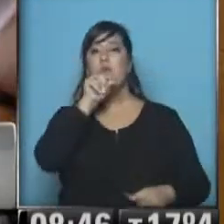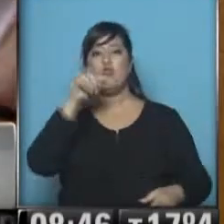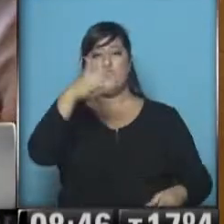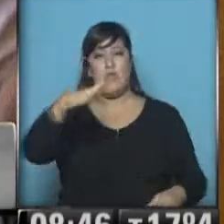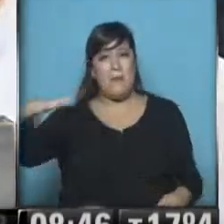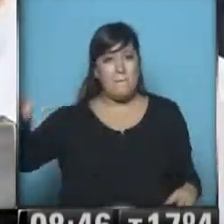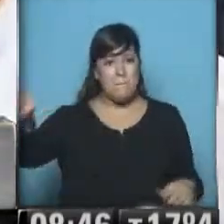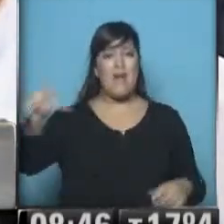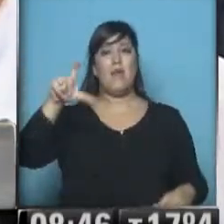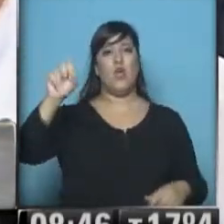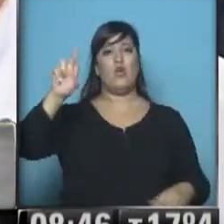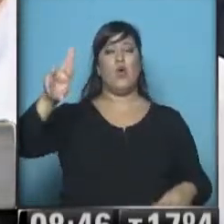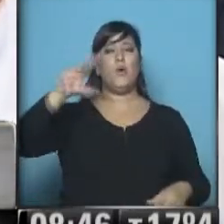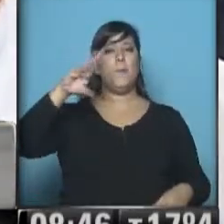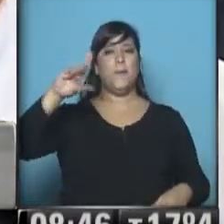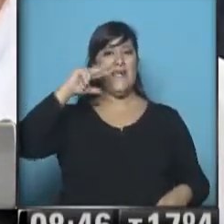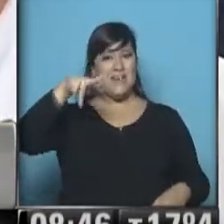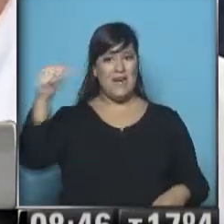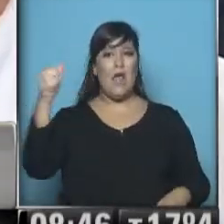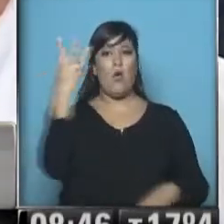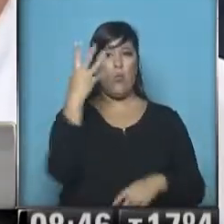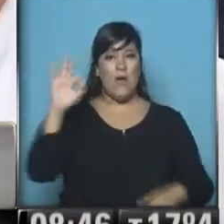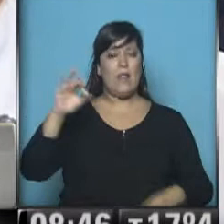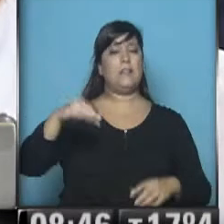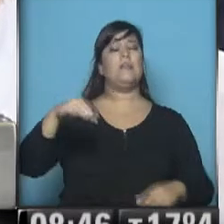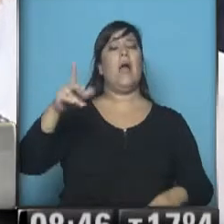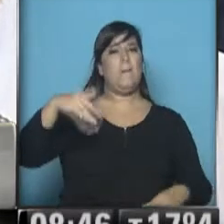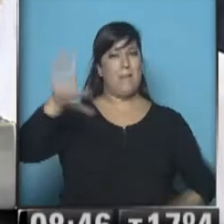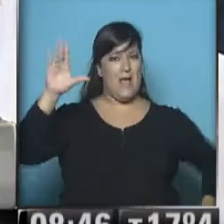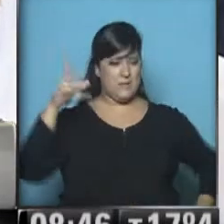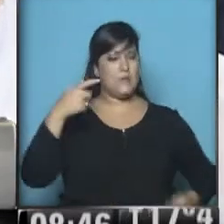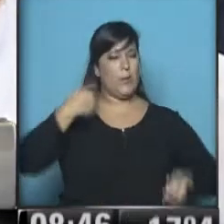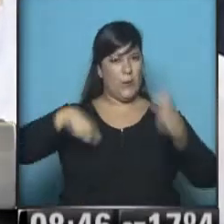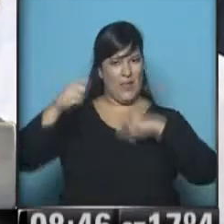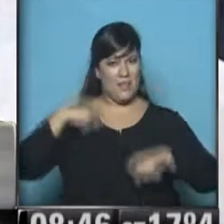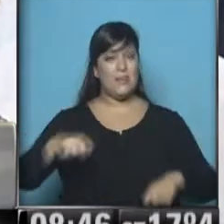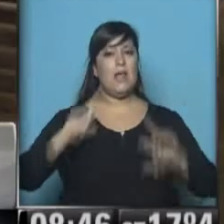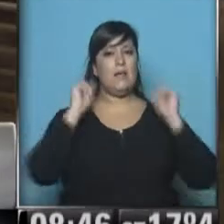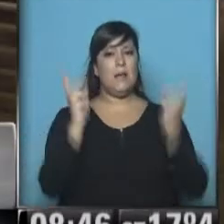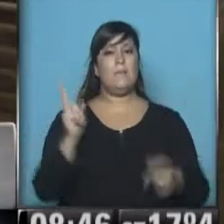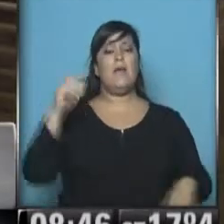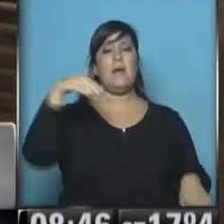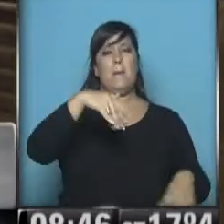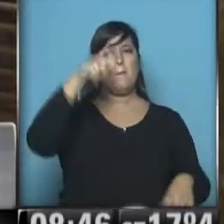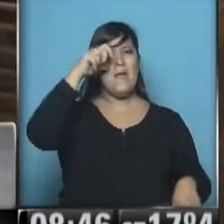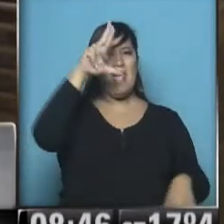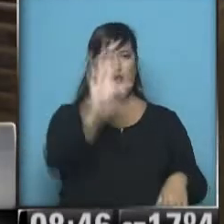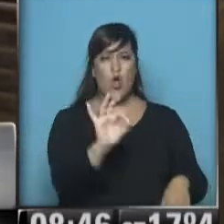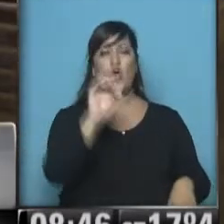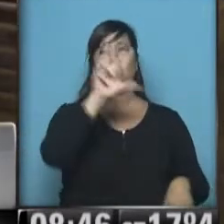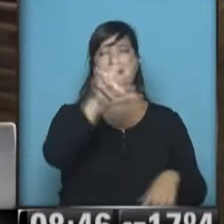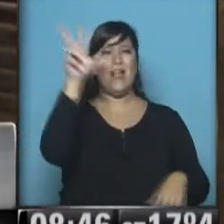la corvina 40, la corvina rubia es la que más sale. Después tenés mero, 38 el